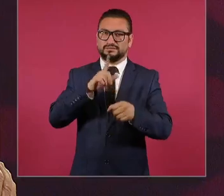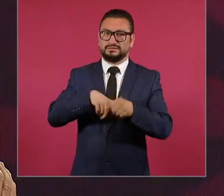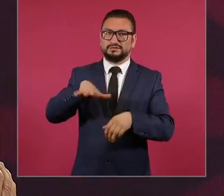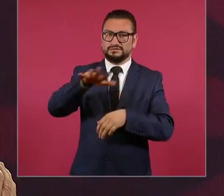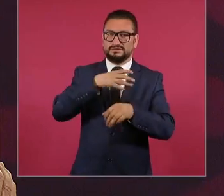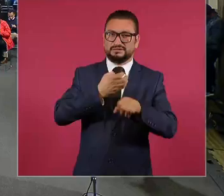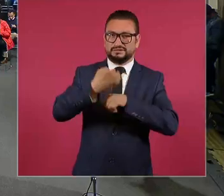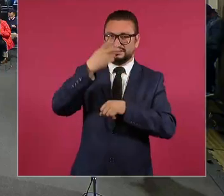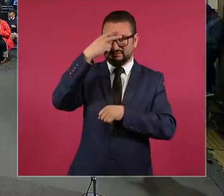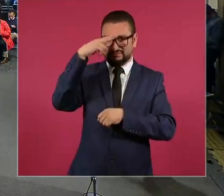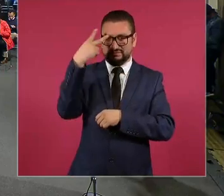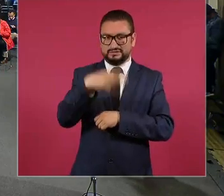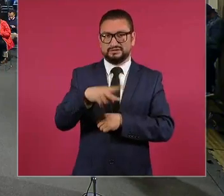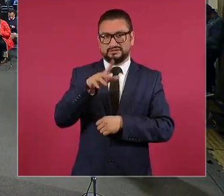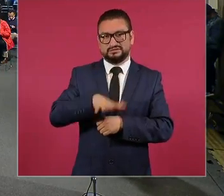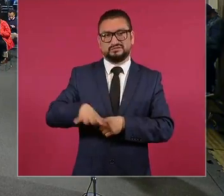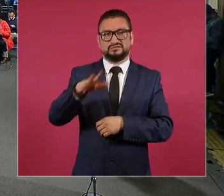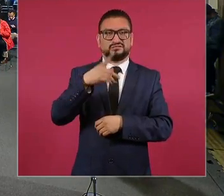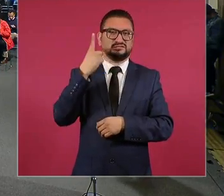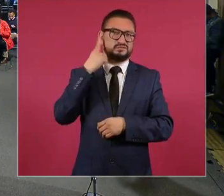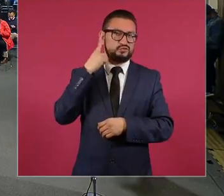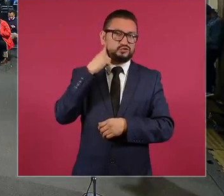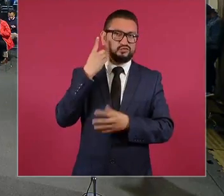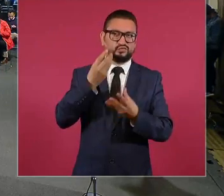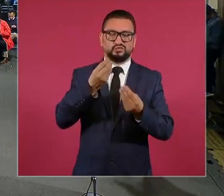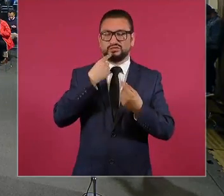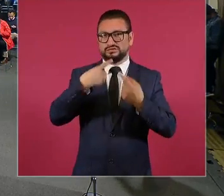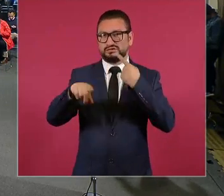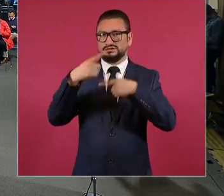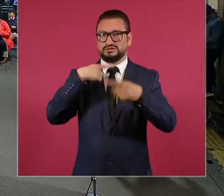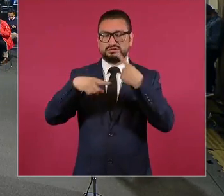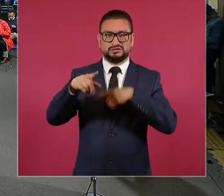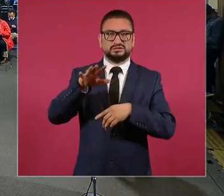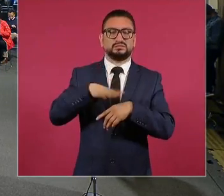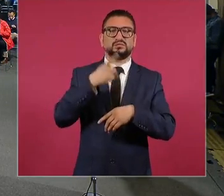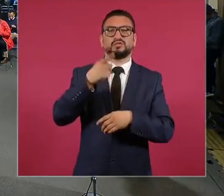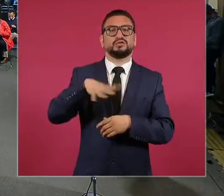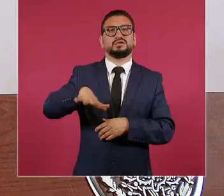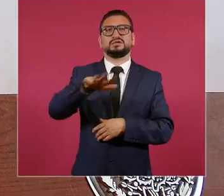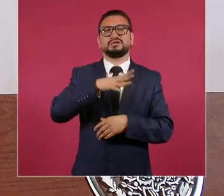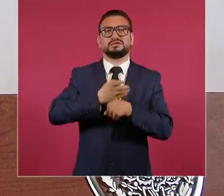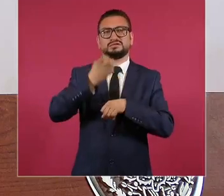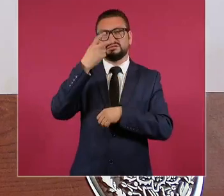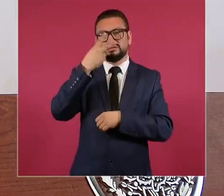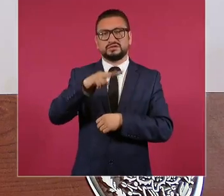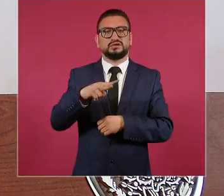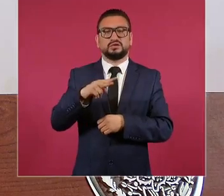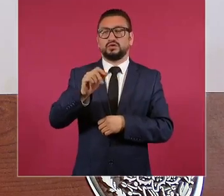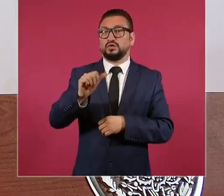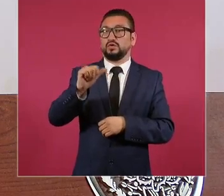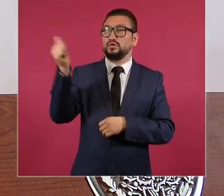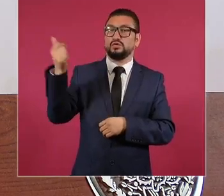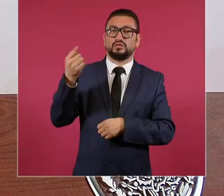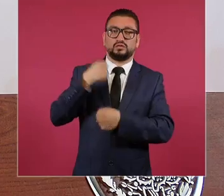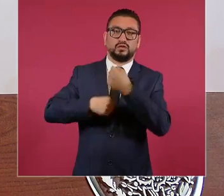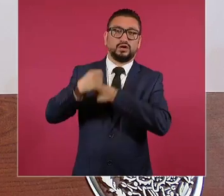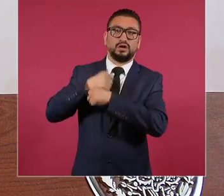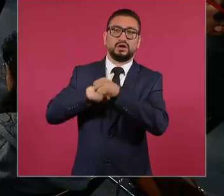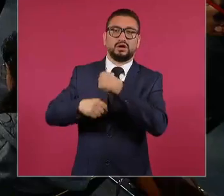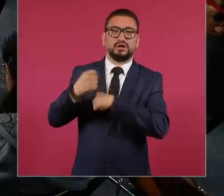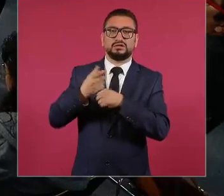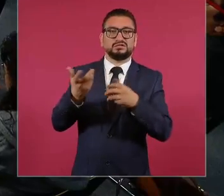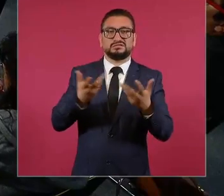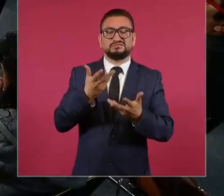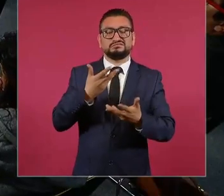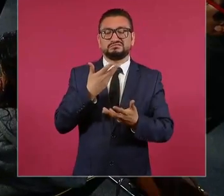Estado de México, que es donde escuchamos muchas quejas, especialmente porque en otros años no se hicieron